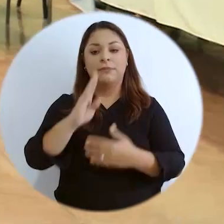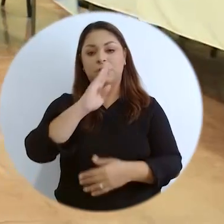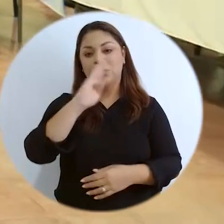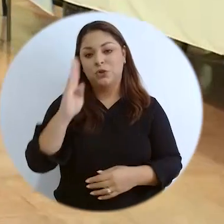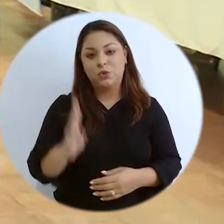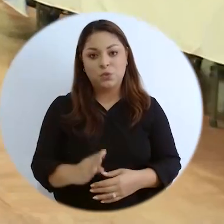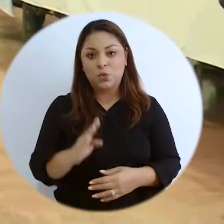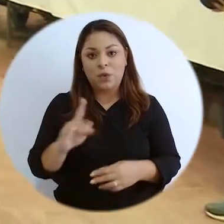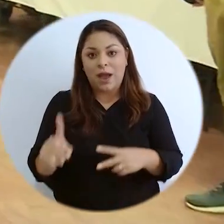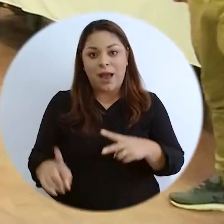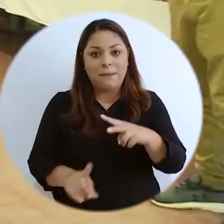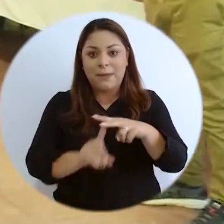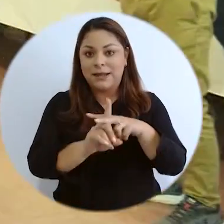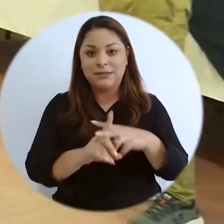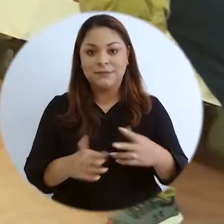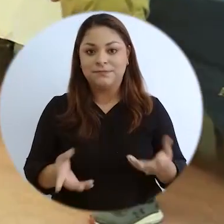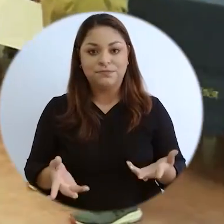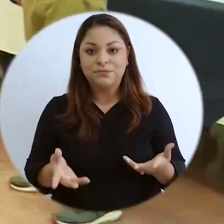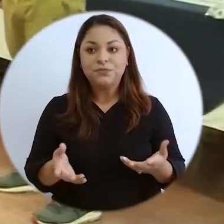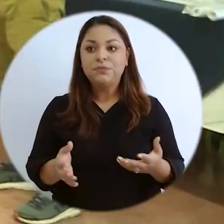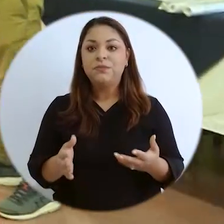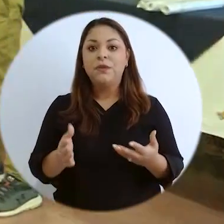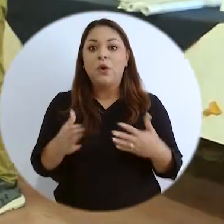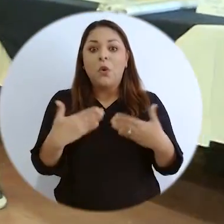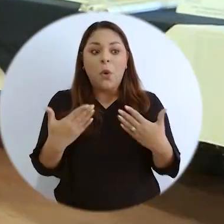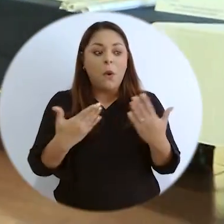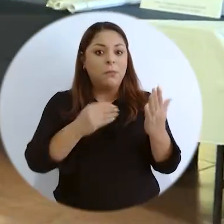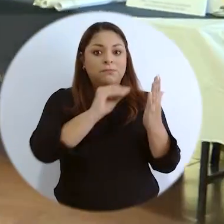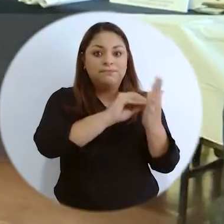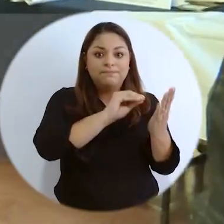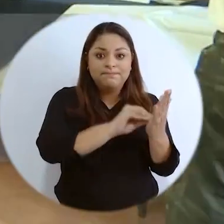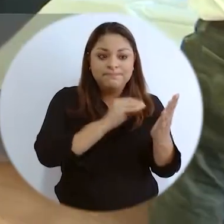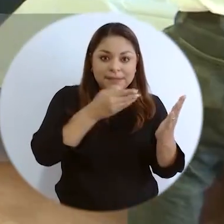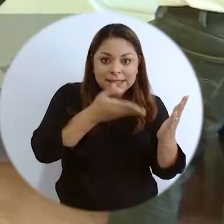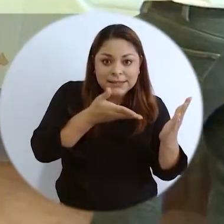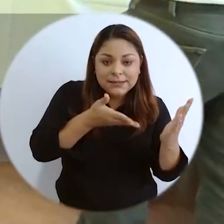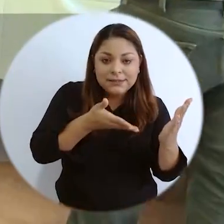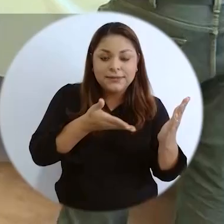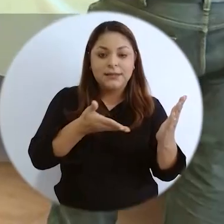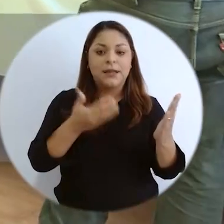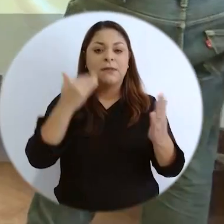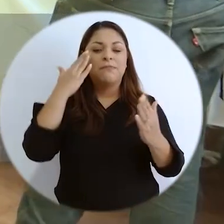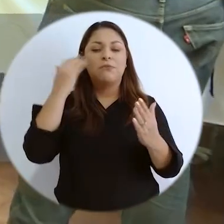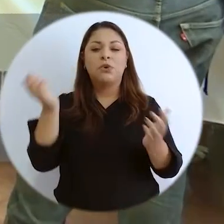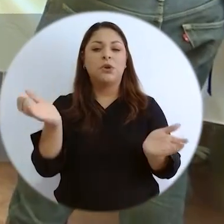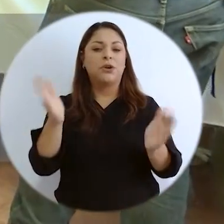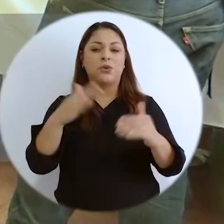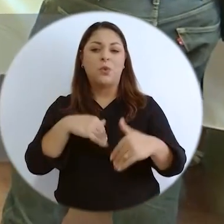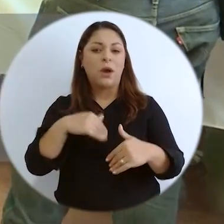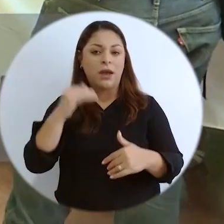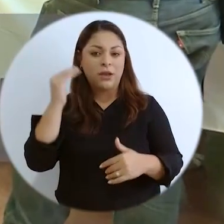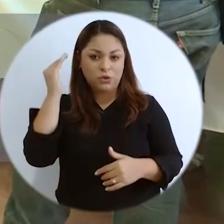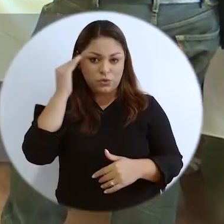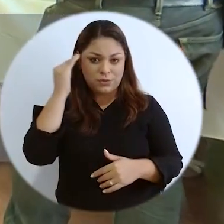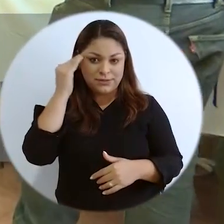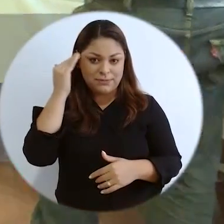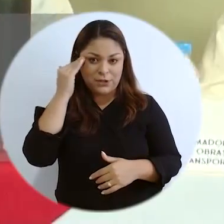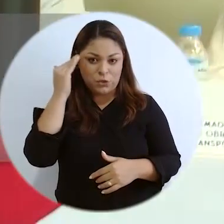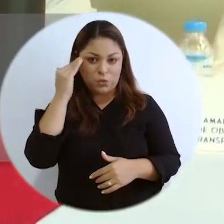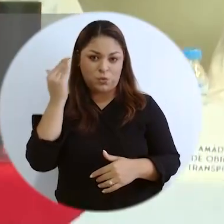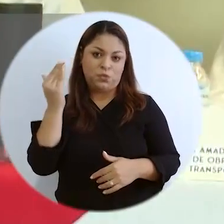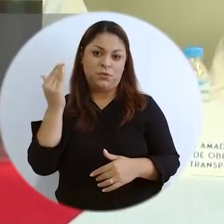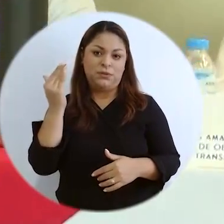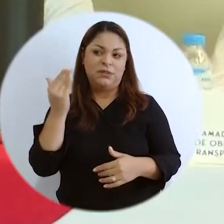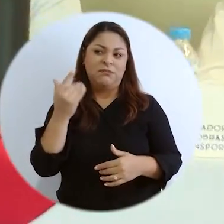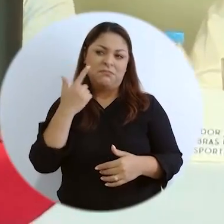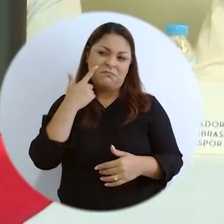gobierno. Nunca aparece la parte orgánica, en parte por ese